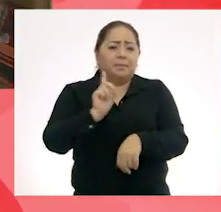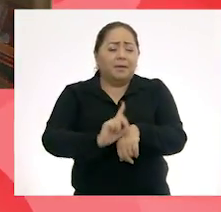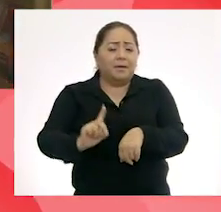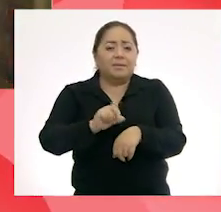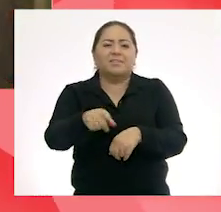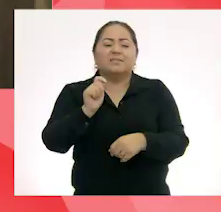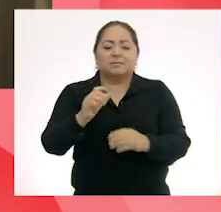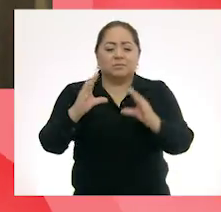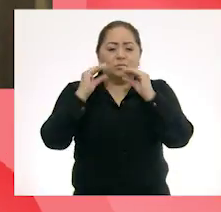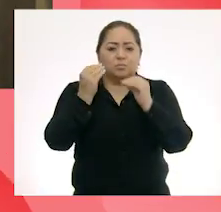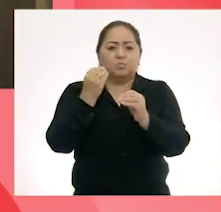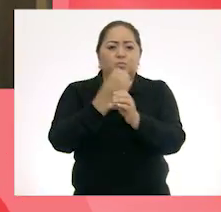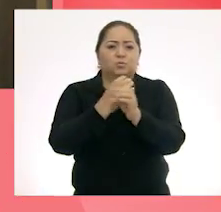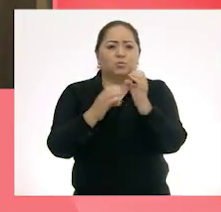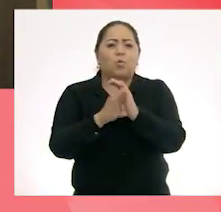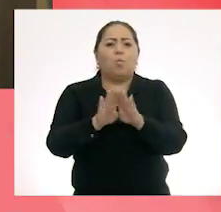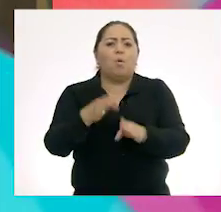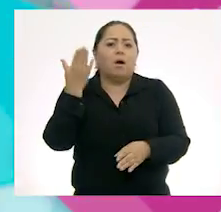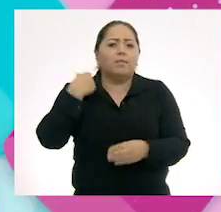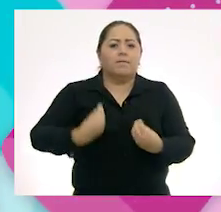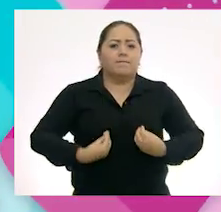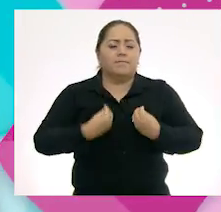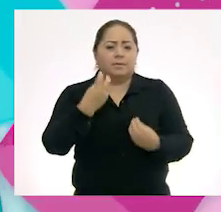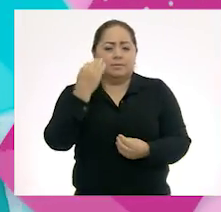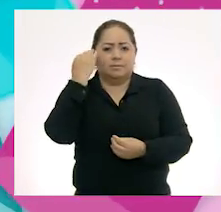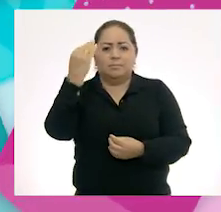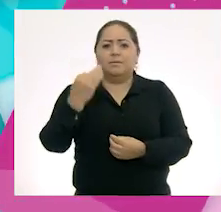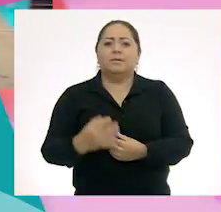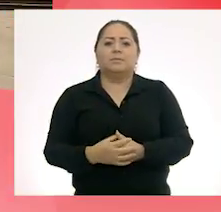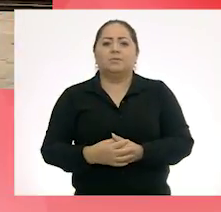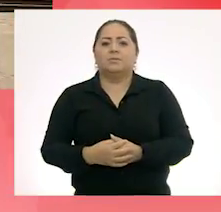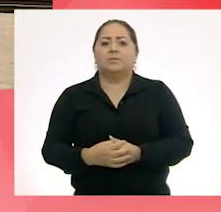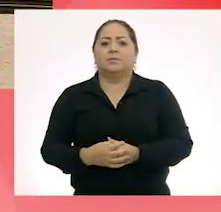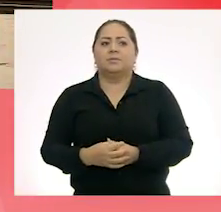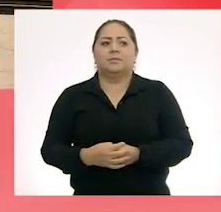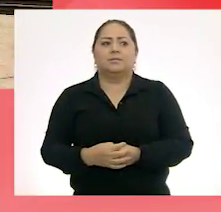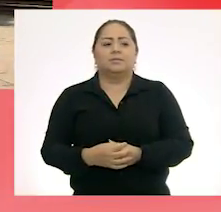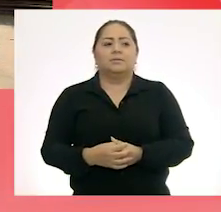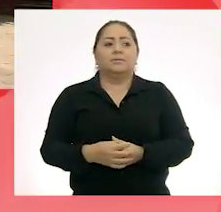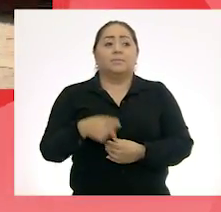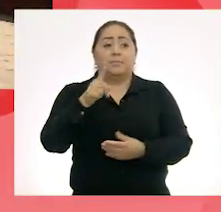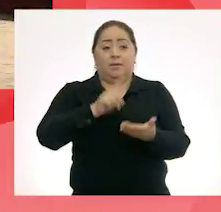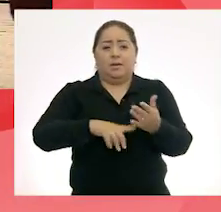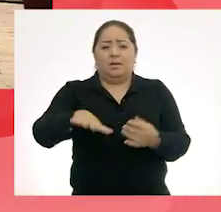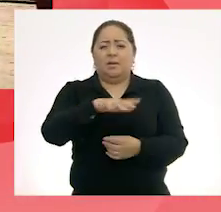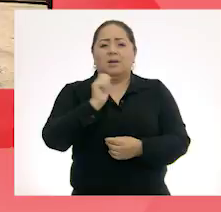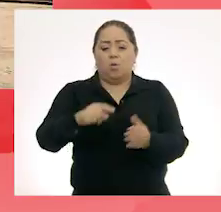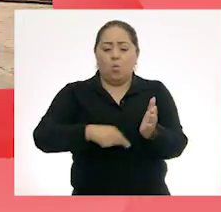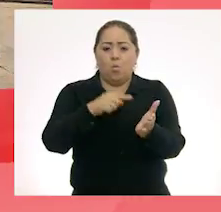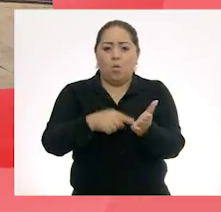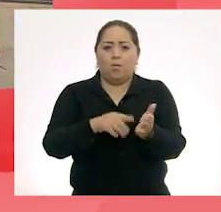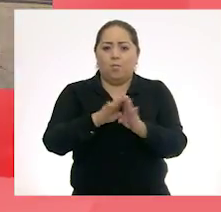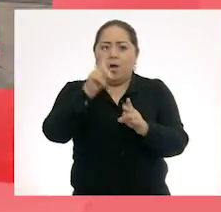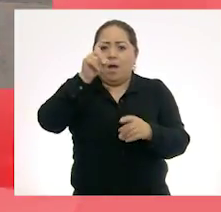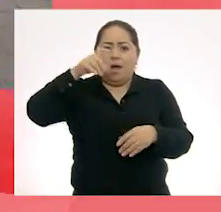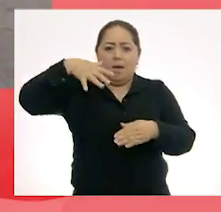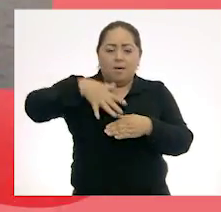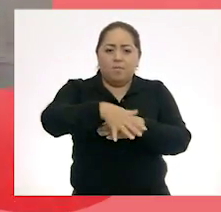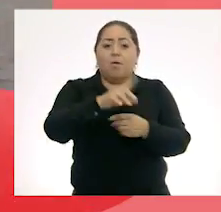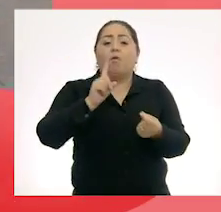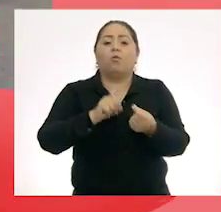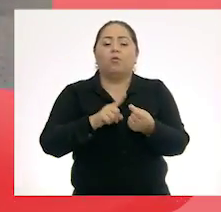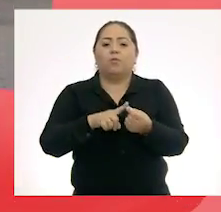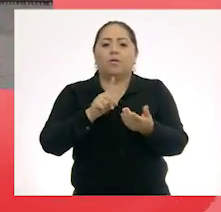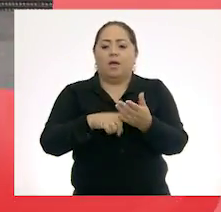nos enseñan mucho de cómo era la vida en esos tiempos. La palabra Amealco significa lugar de manantiales o